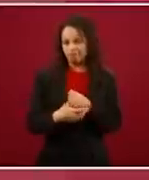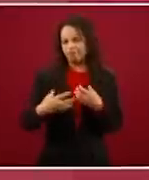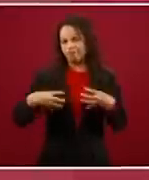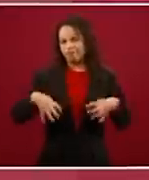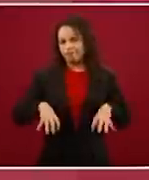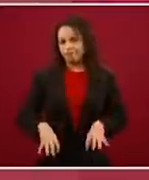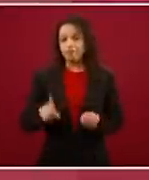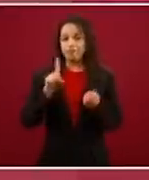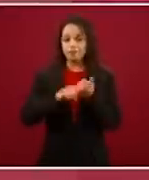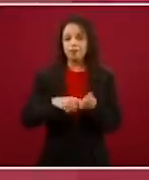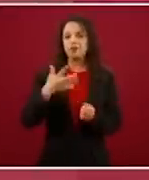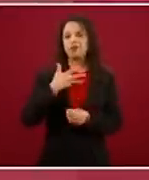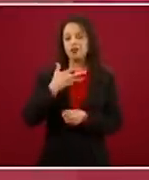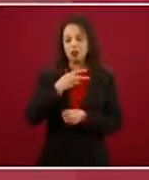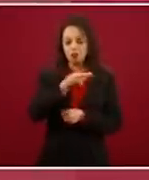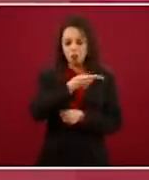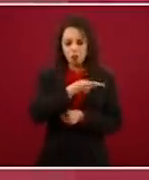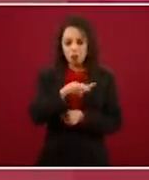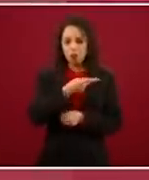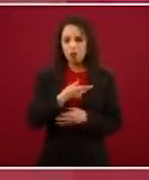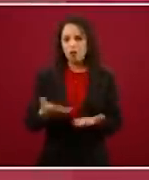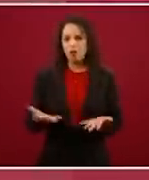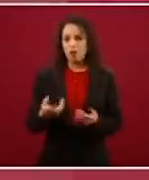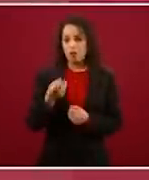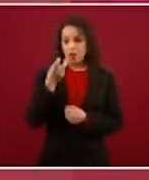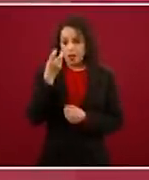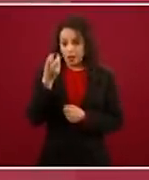tenemos pobreza, por la corrupción